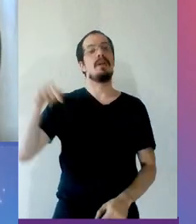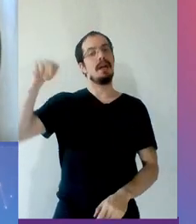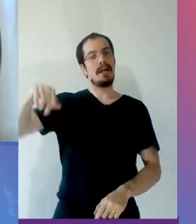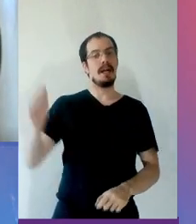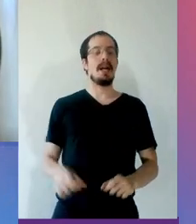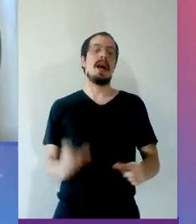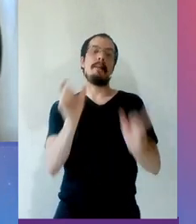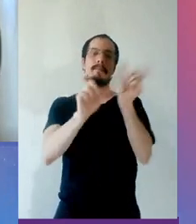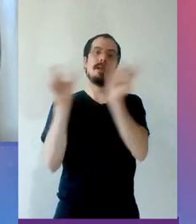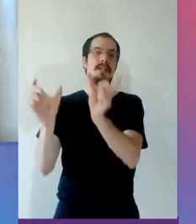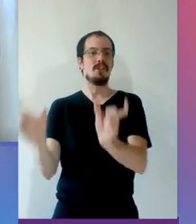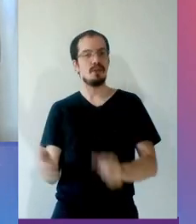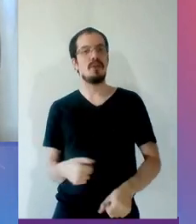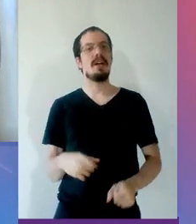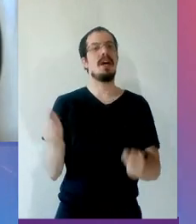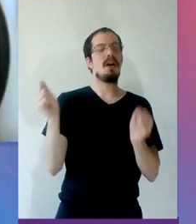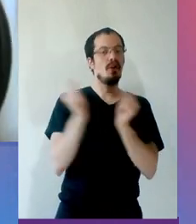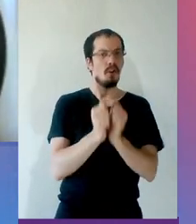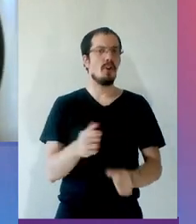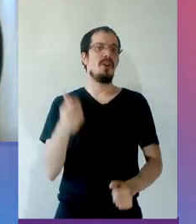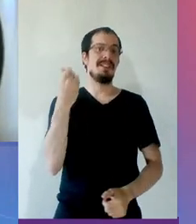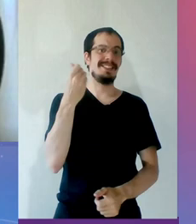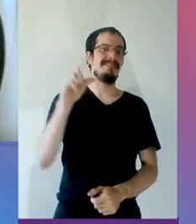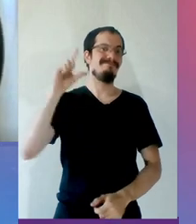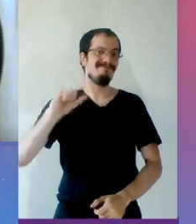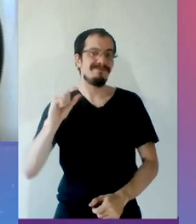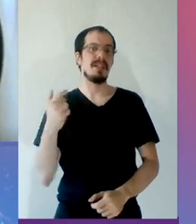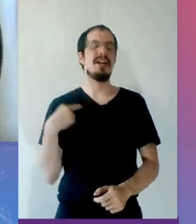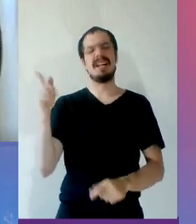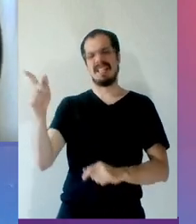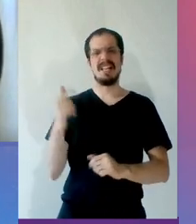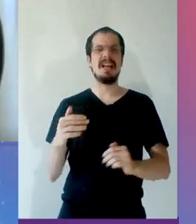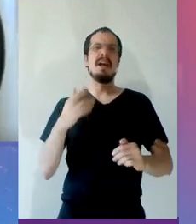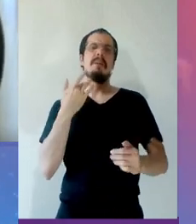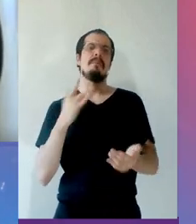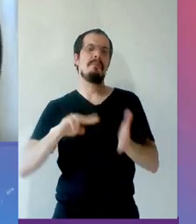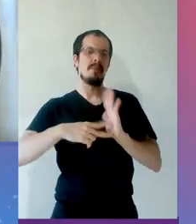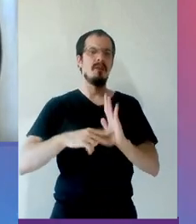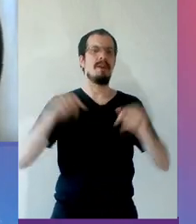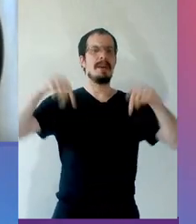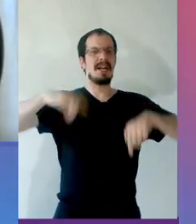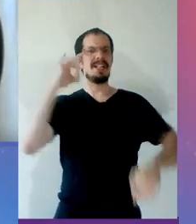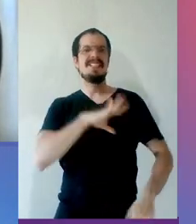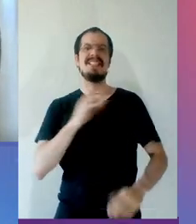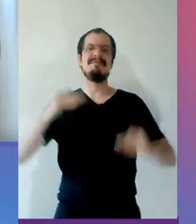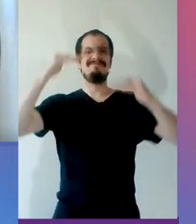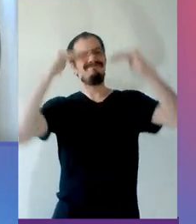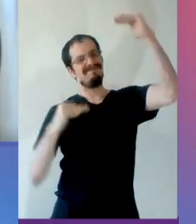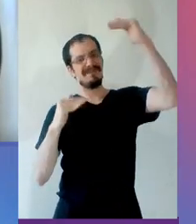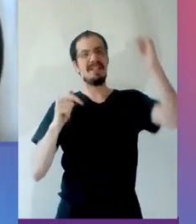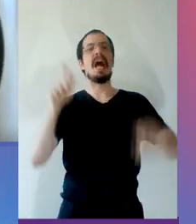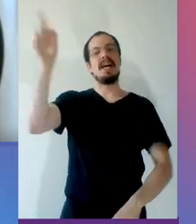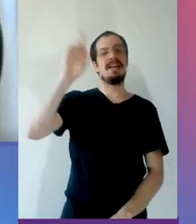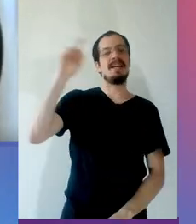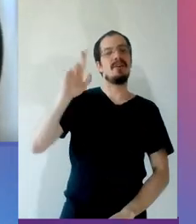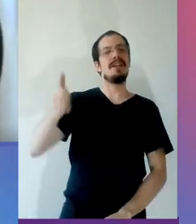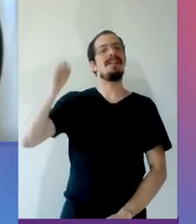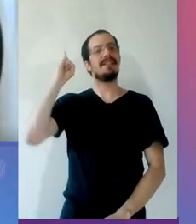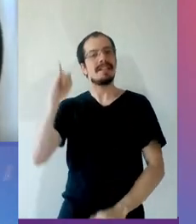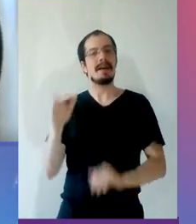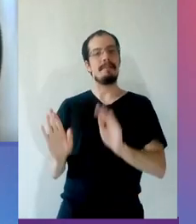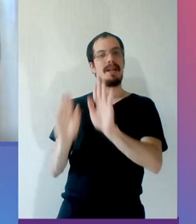en aquellas áreas que apuntan directamente a la inequidad que vivimos como país. Antes de darte una respuesta